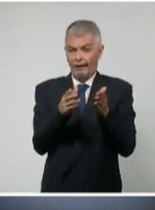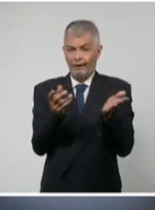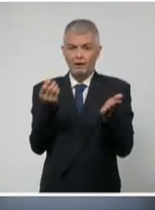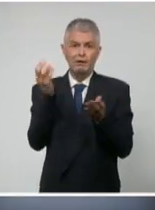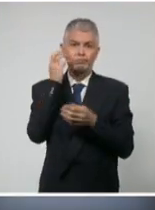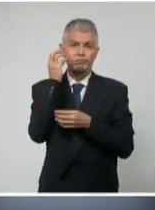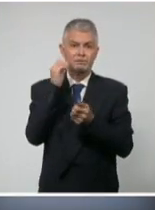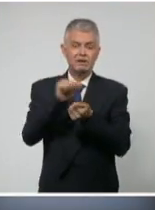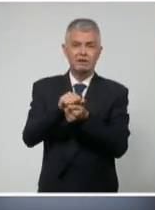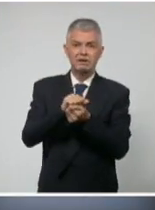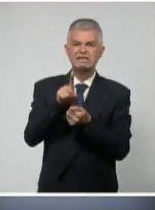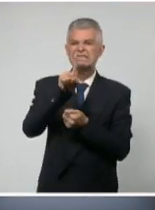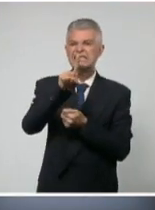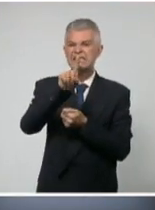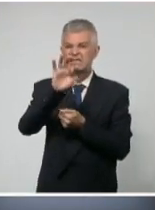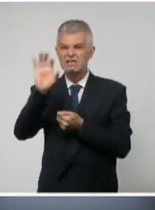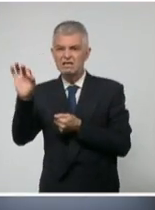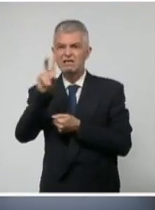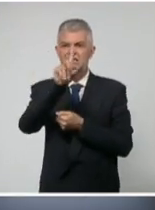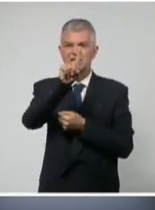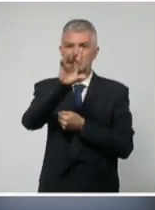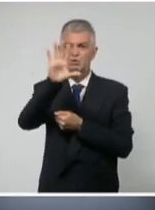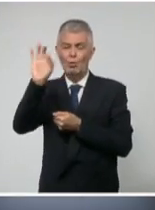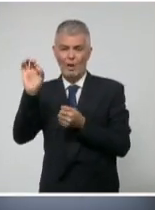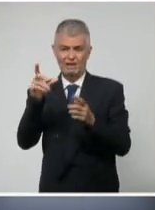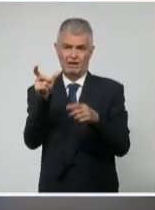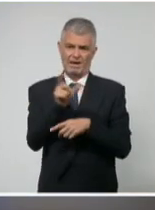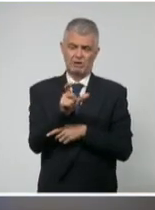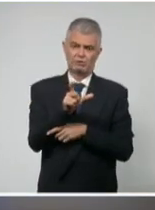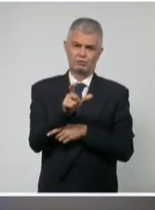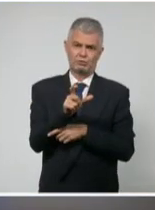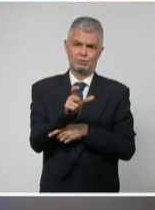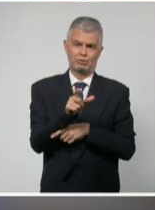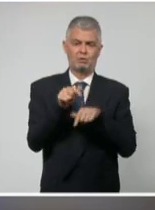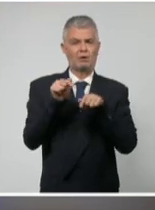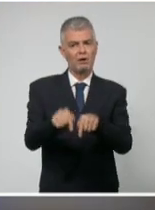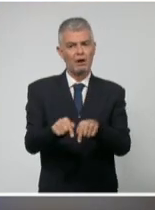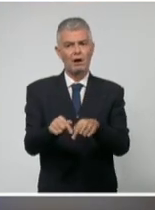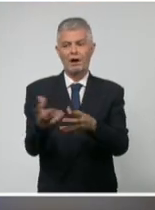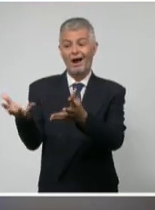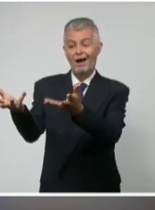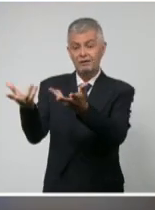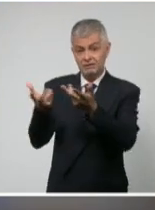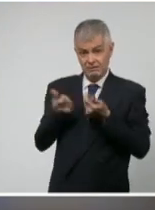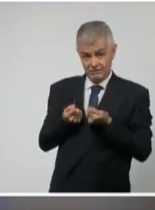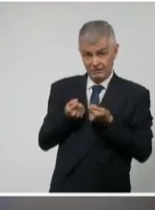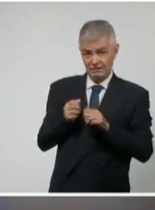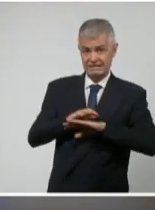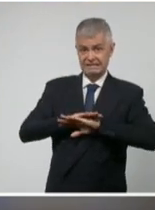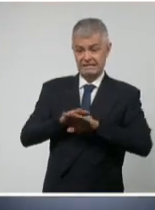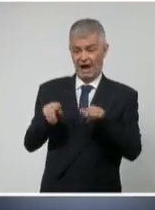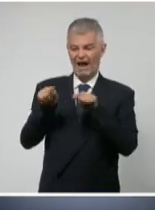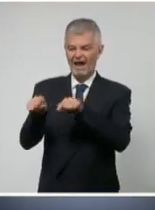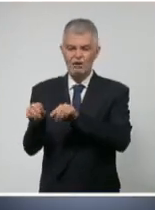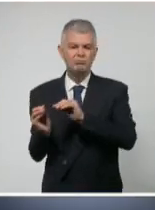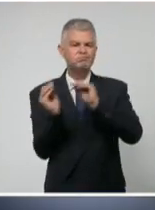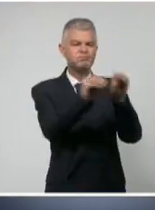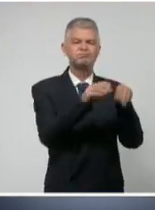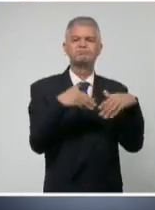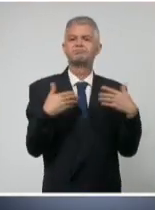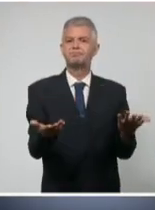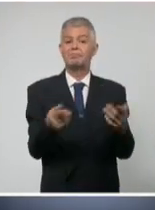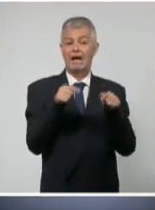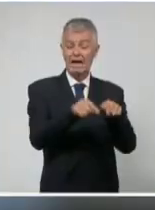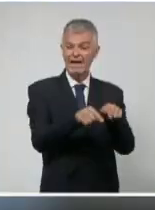100, 150 pesos. En estos momentos se tramitan 3 denuncias en nuestra estación PNR. Los decomisos ya tienen un nuevo destino. Esta